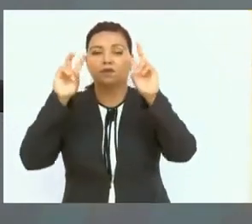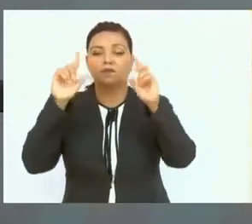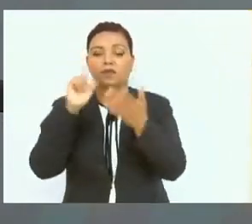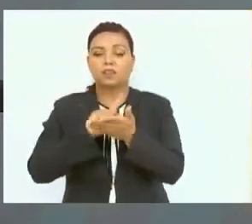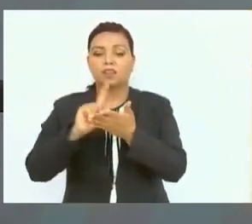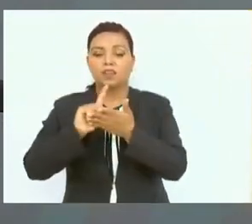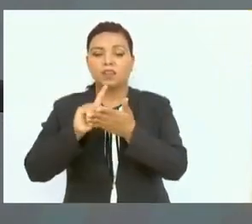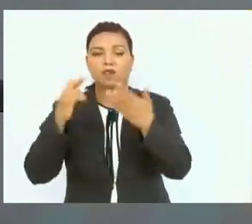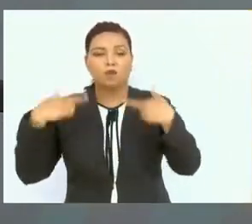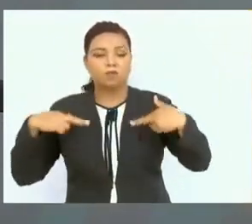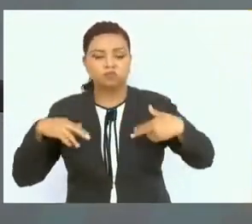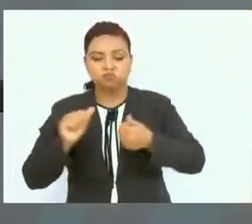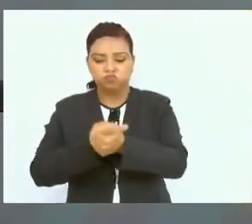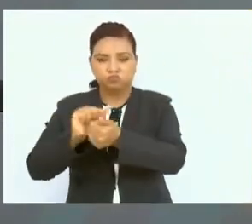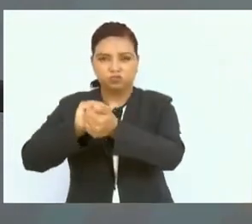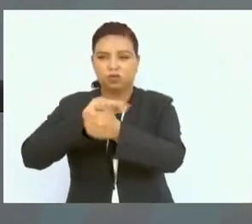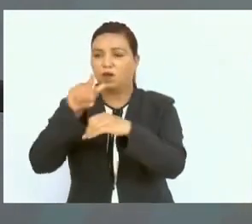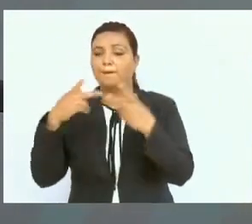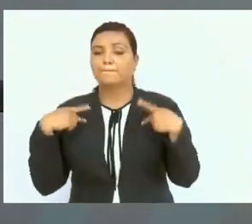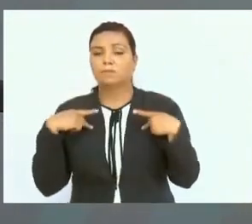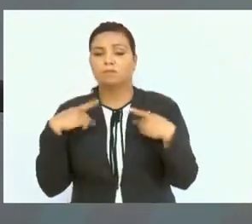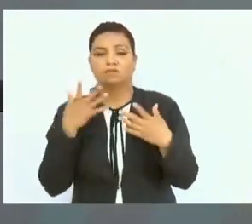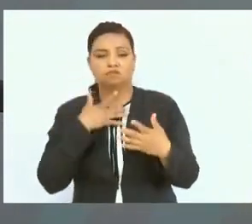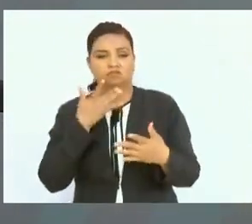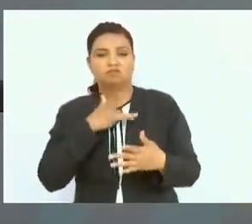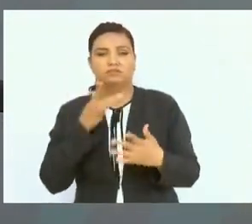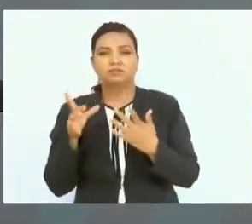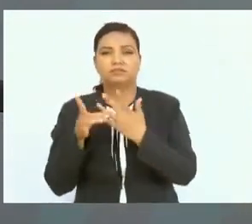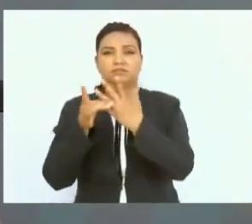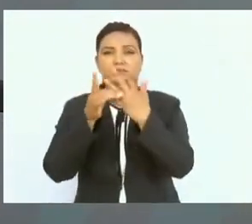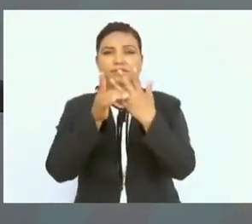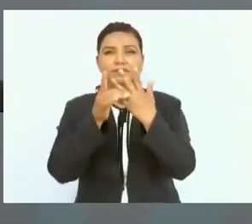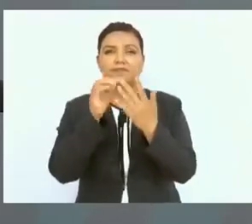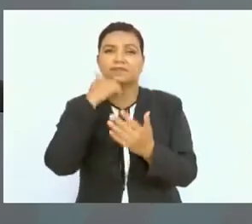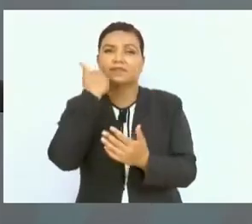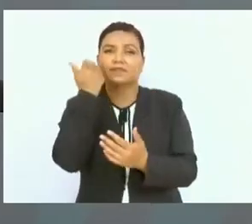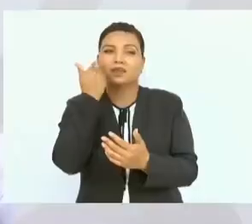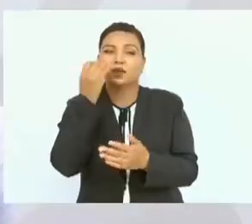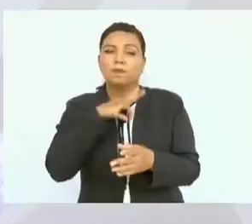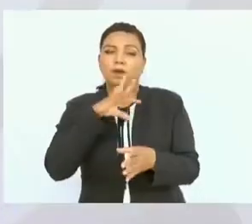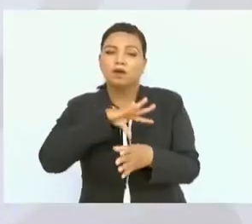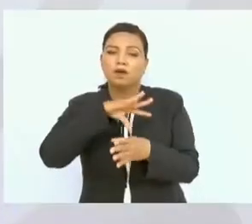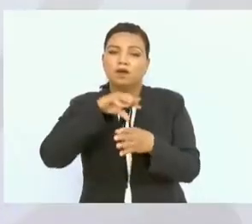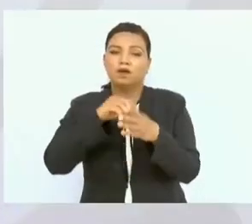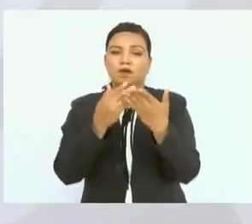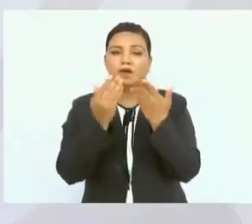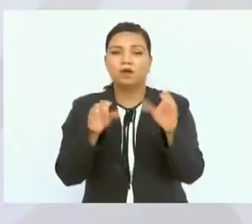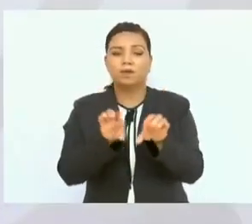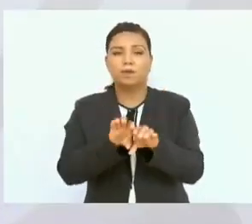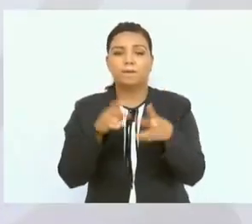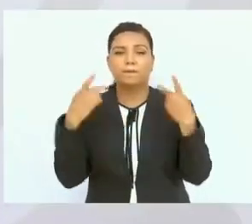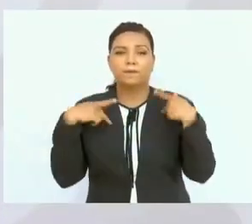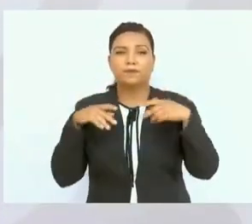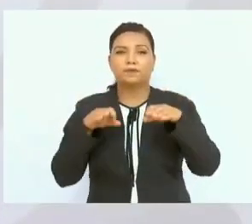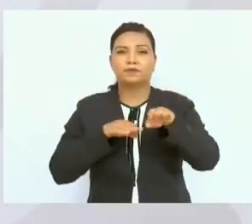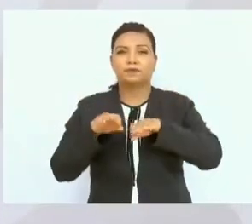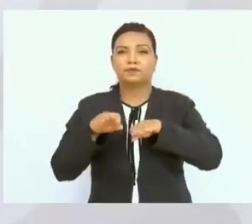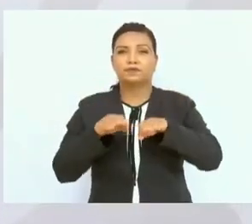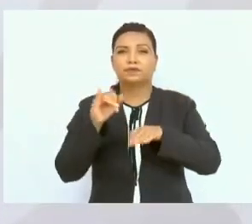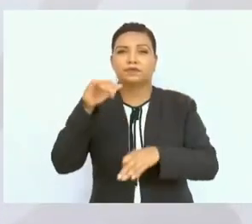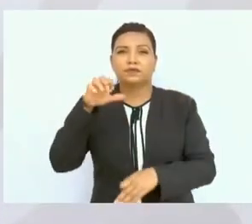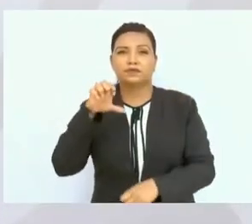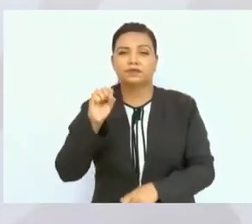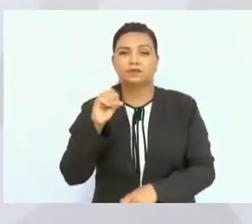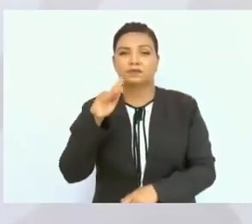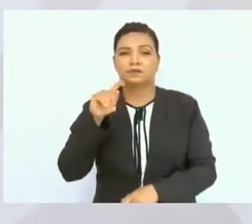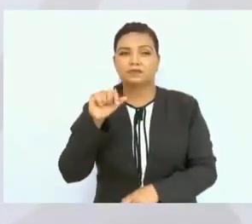lavandería, y que son gente muy comprometida, pero que queremos que se incorporen ahora como trabajadores del IMSS